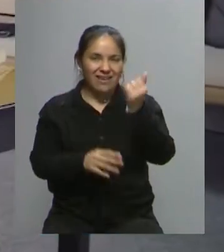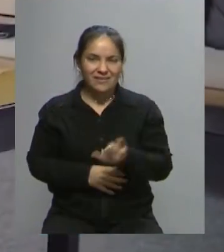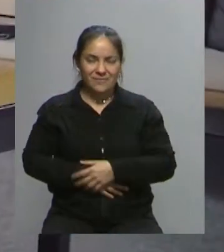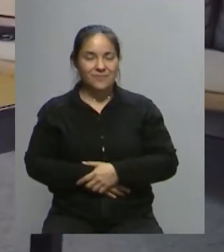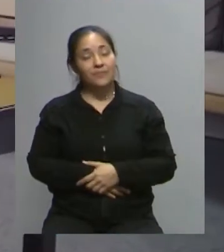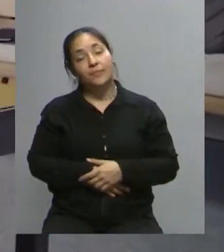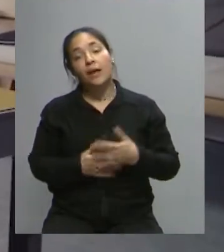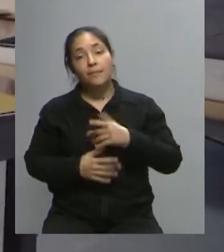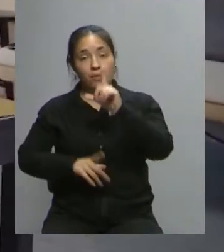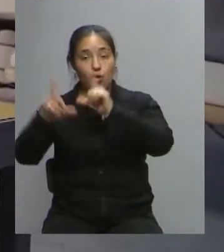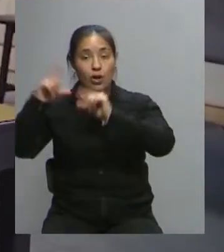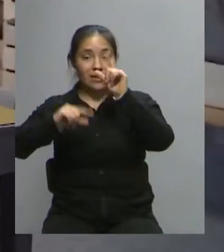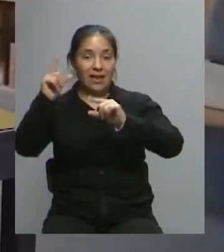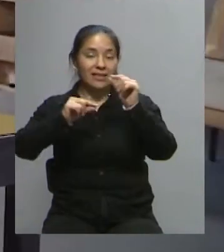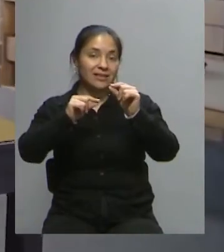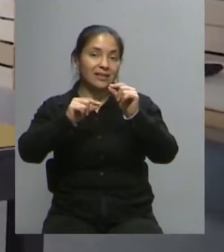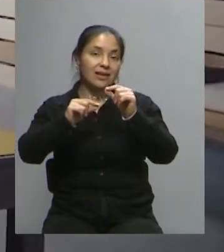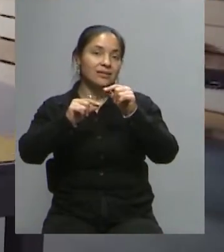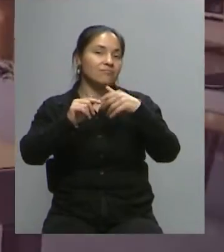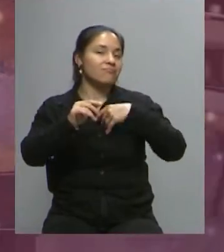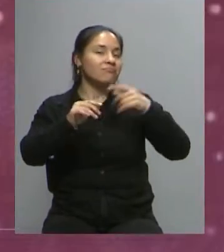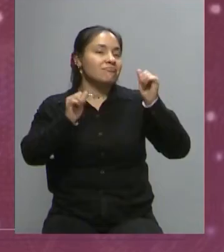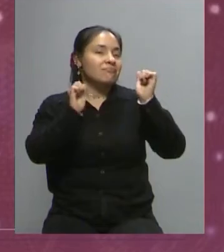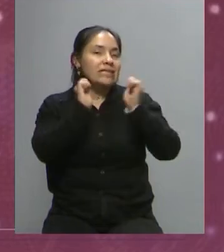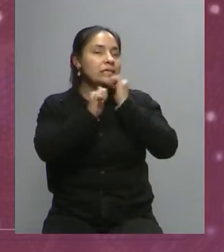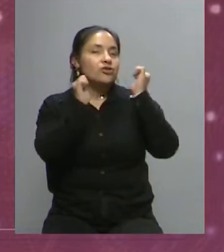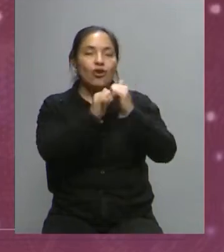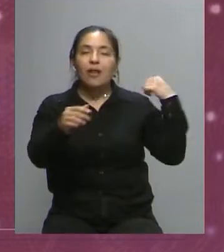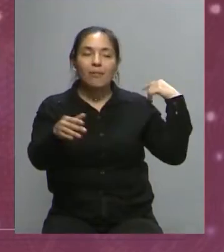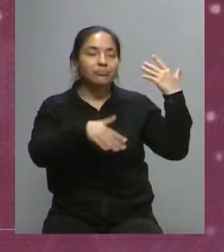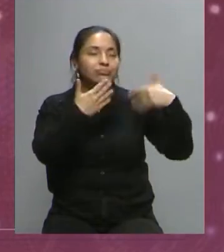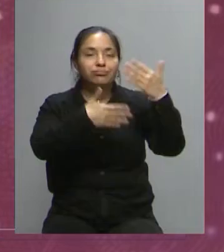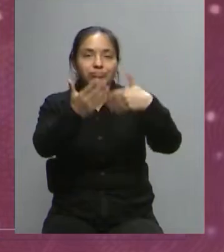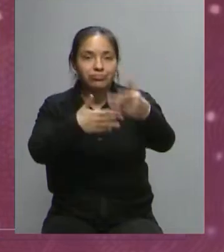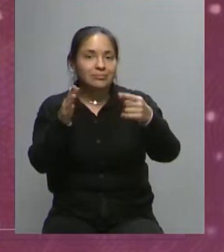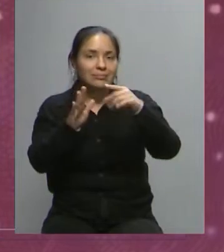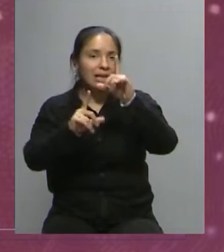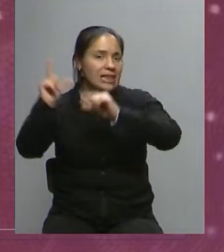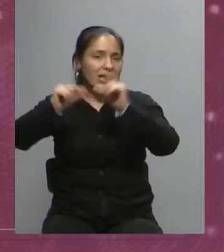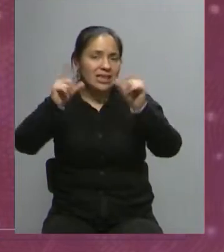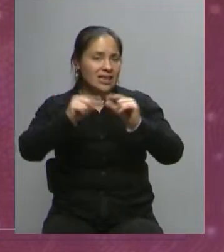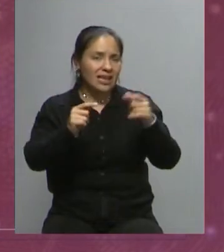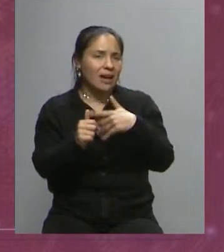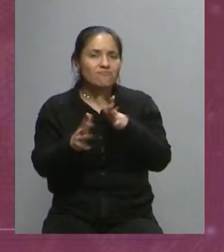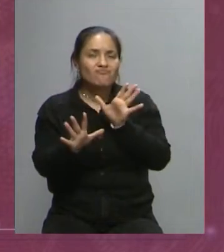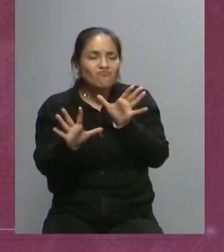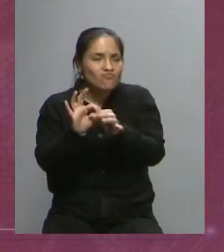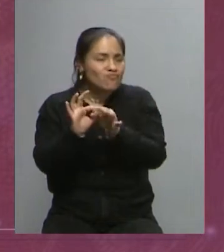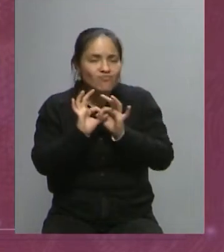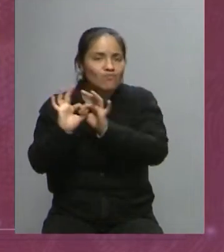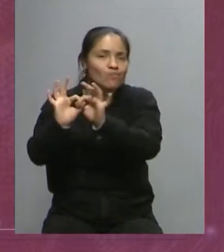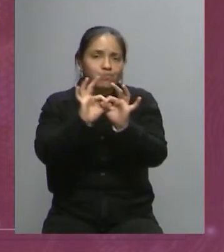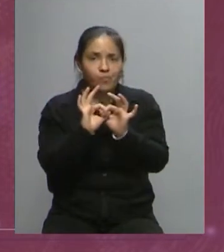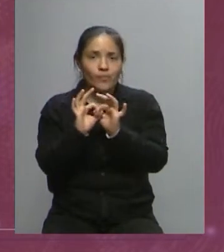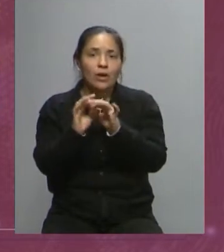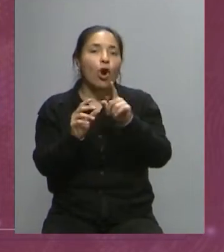la estadística es transversal históricamente, Walter, vos desmentime, ¿no? Es transversal a distintas